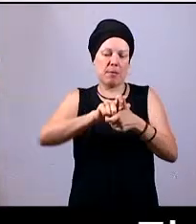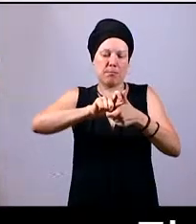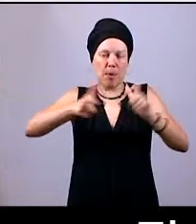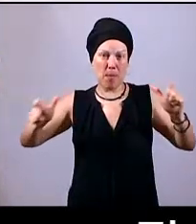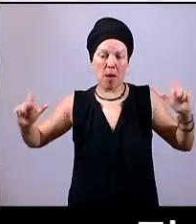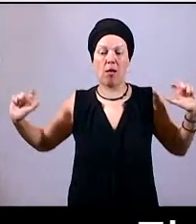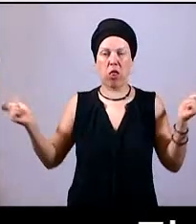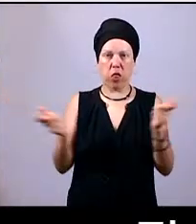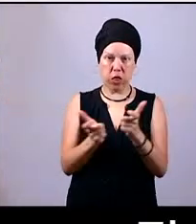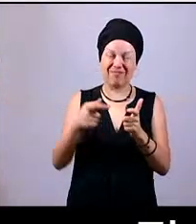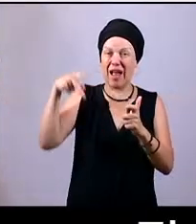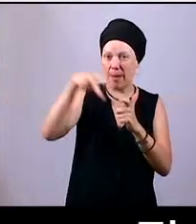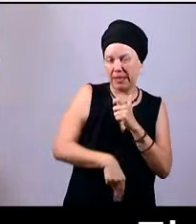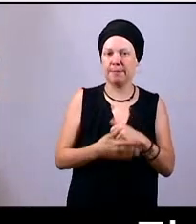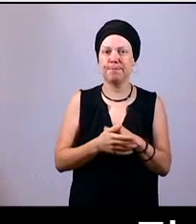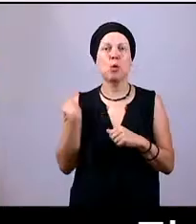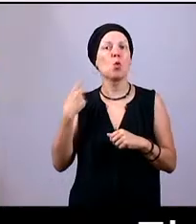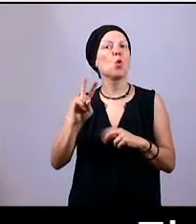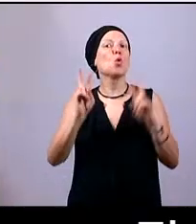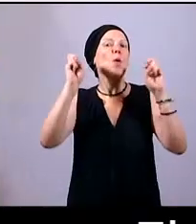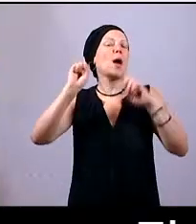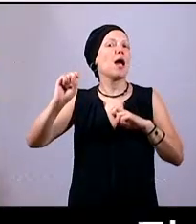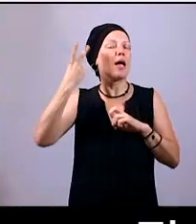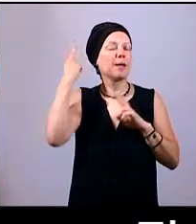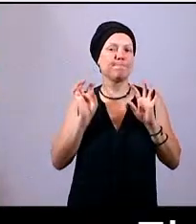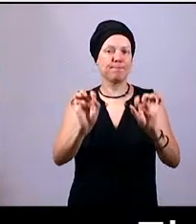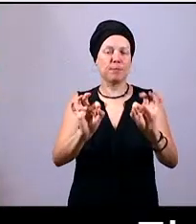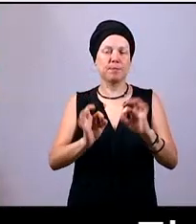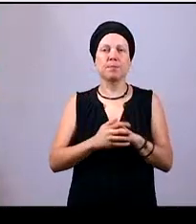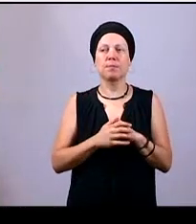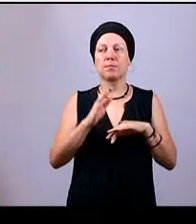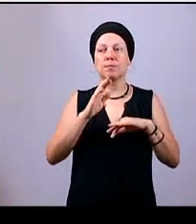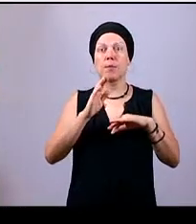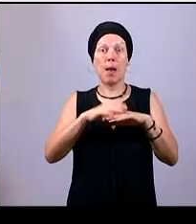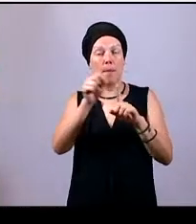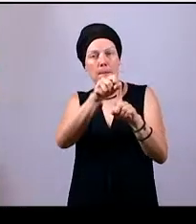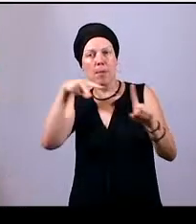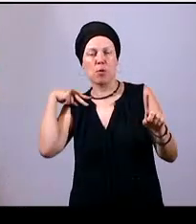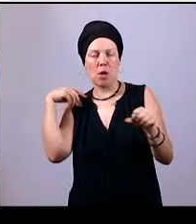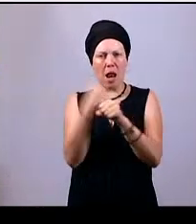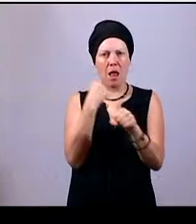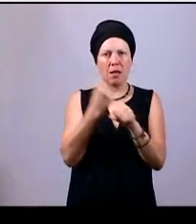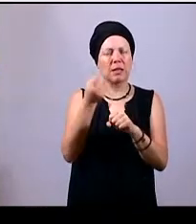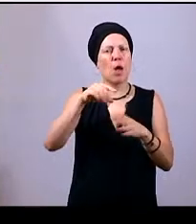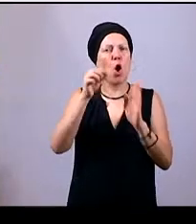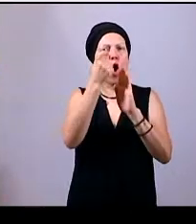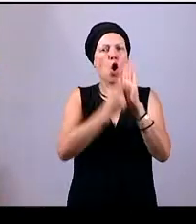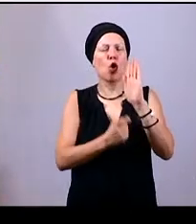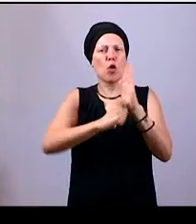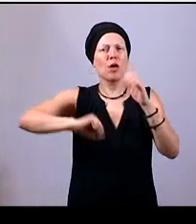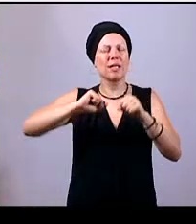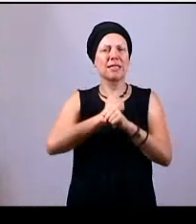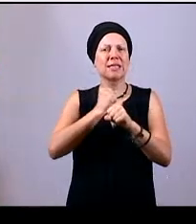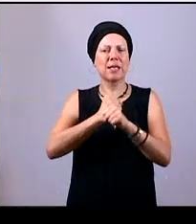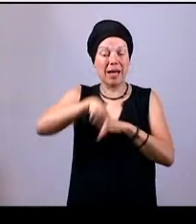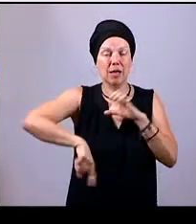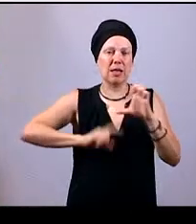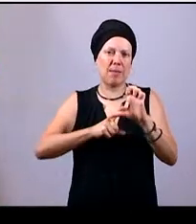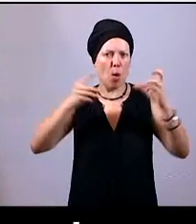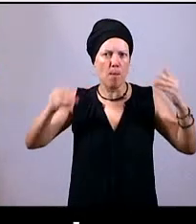Cambiamos de asunto para hablar de nuevas iniciativas encaminadas a mejorar las perspectivas laborales y las condiciones de los trabajadores en